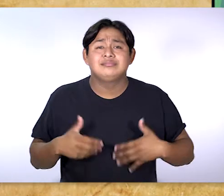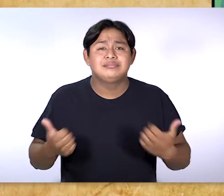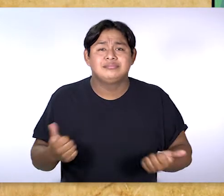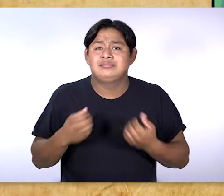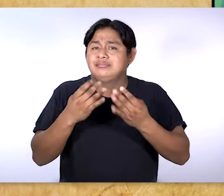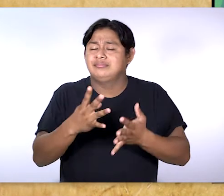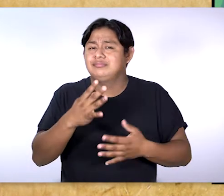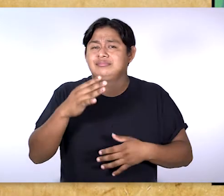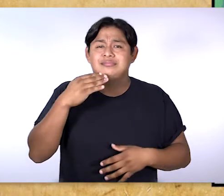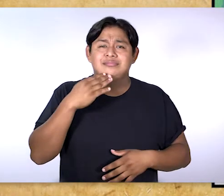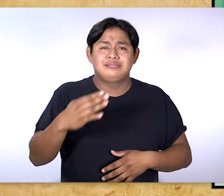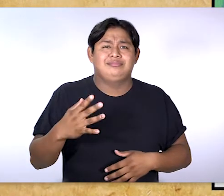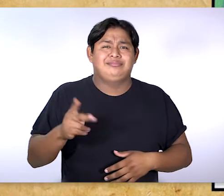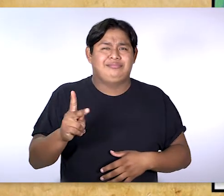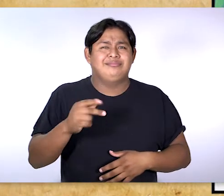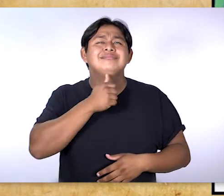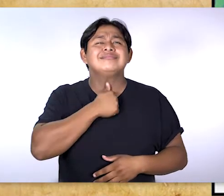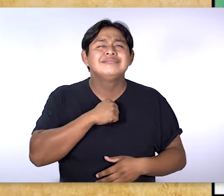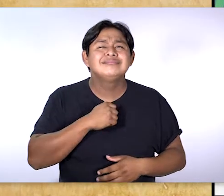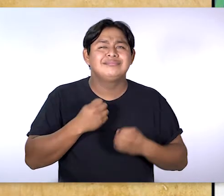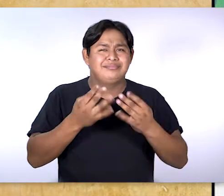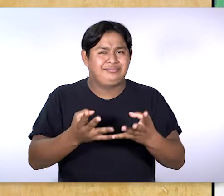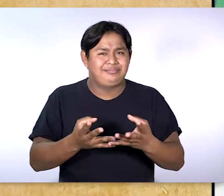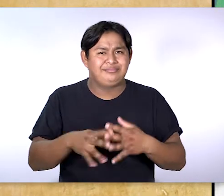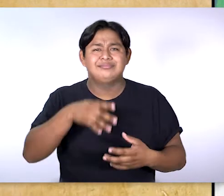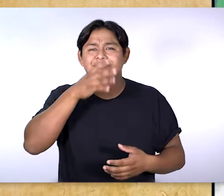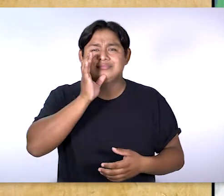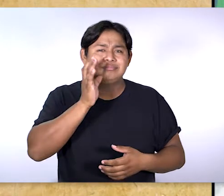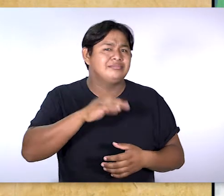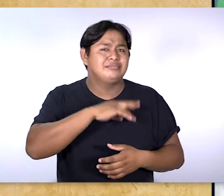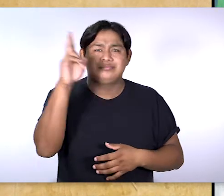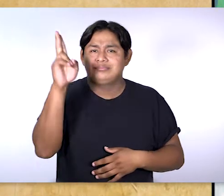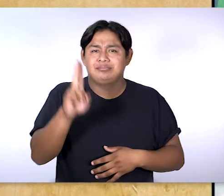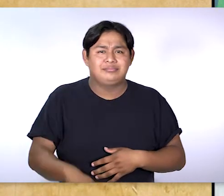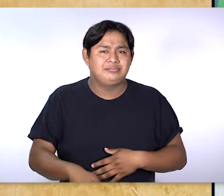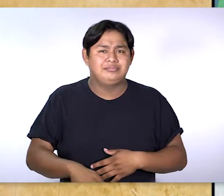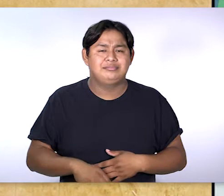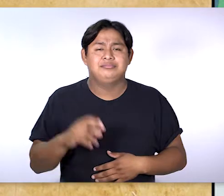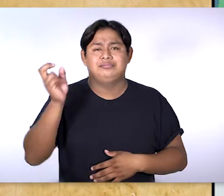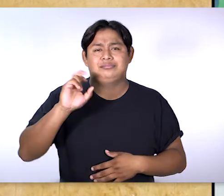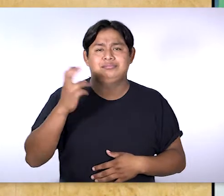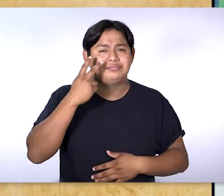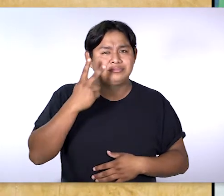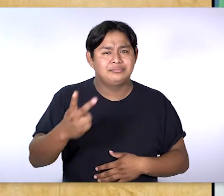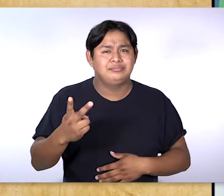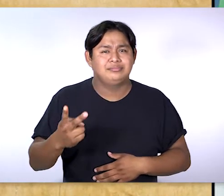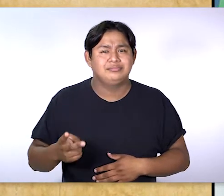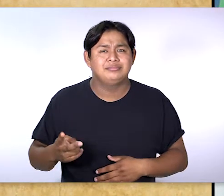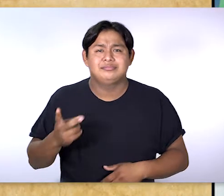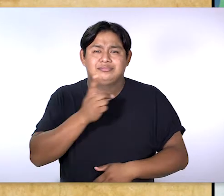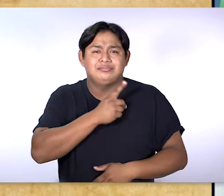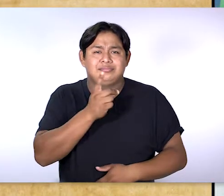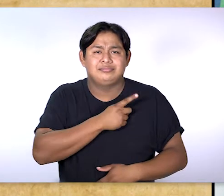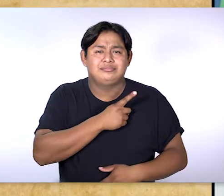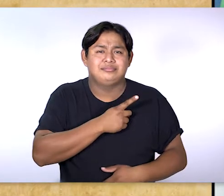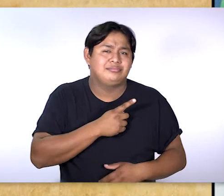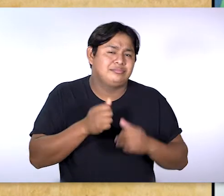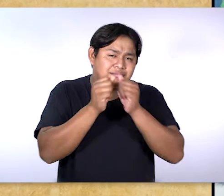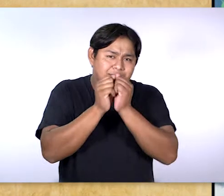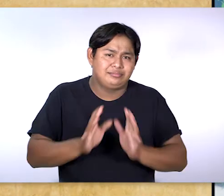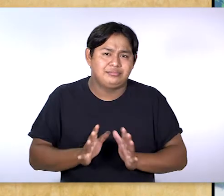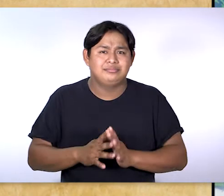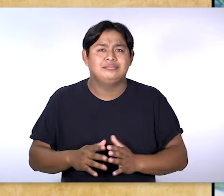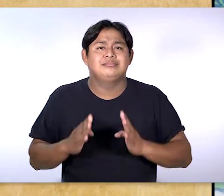te dimos alojamiento? ¿O sin ropa y te la dimos? ¿O cuándo te vimos enfermo o en la cárcel